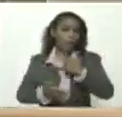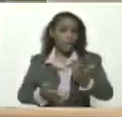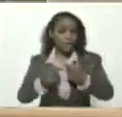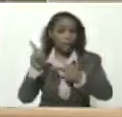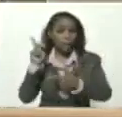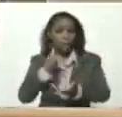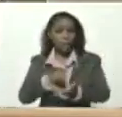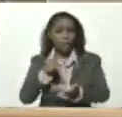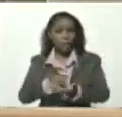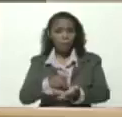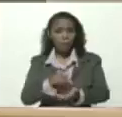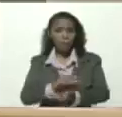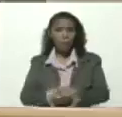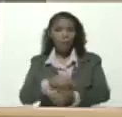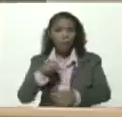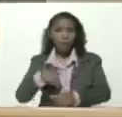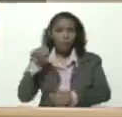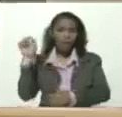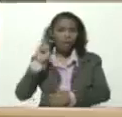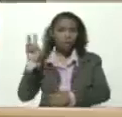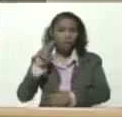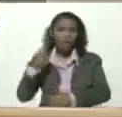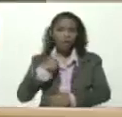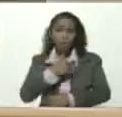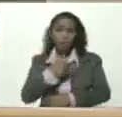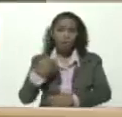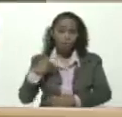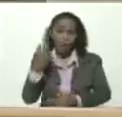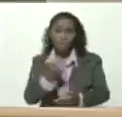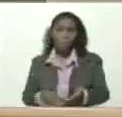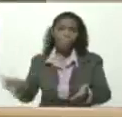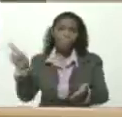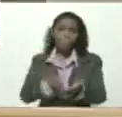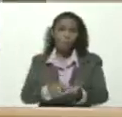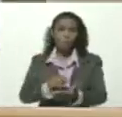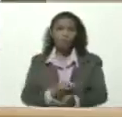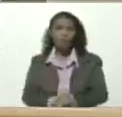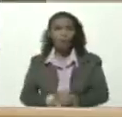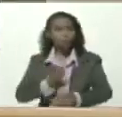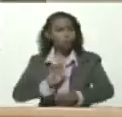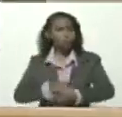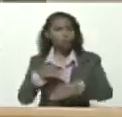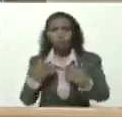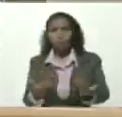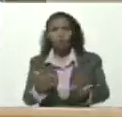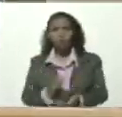presencia en Venezuela, y eso quiero reafirmarlo porque